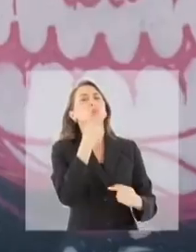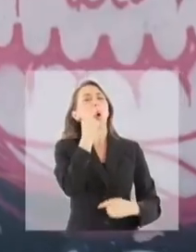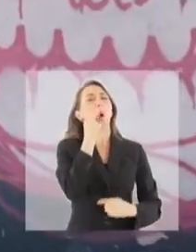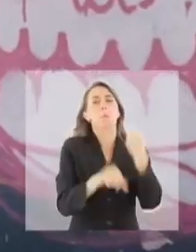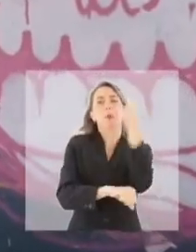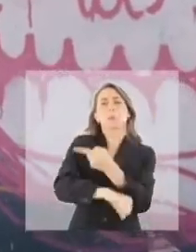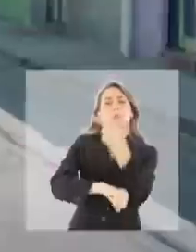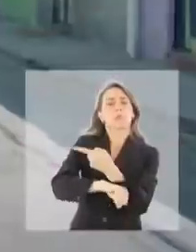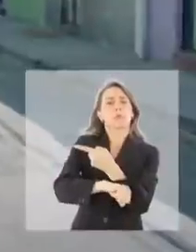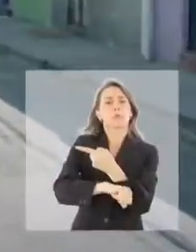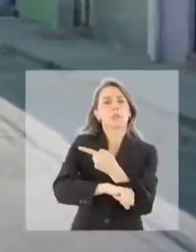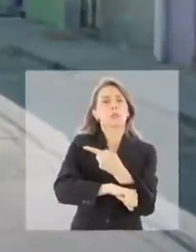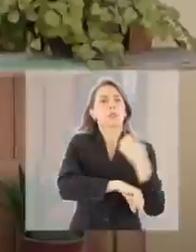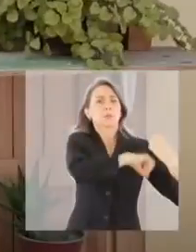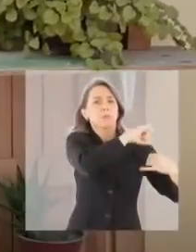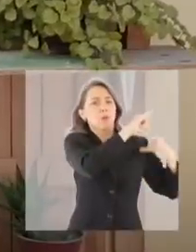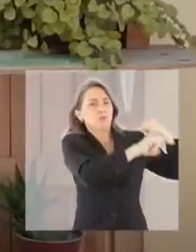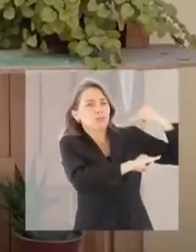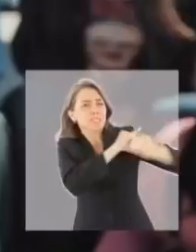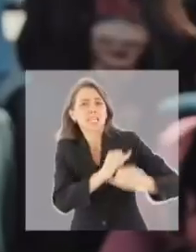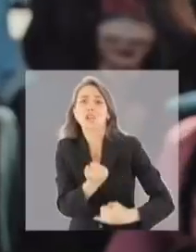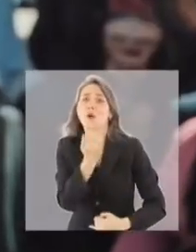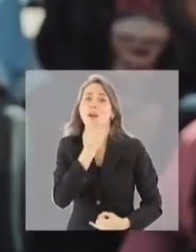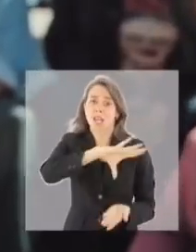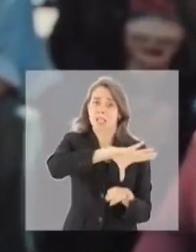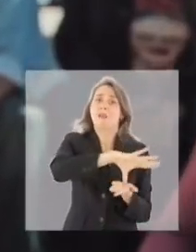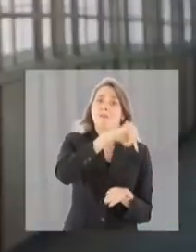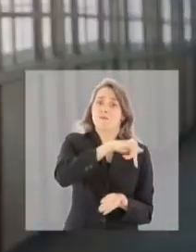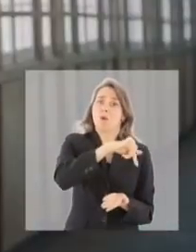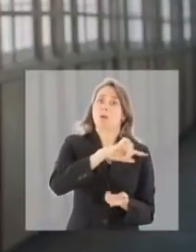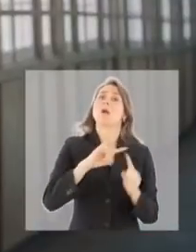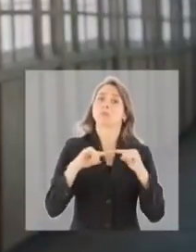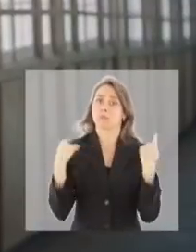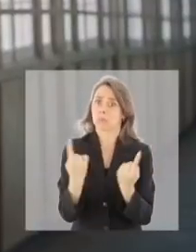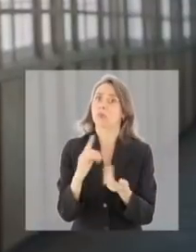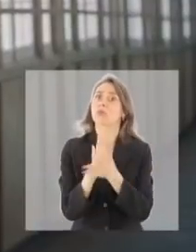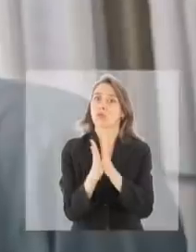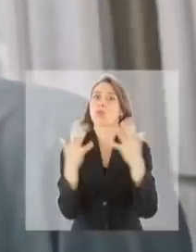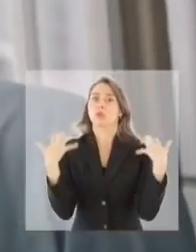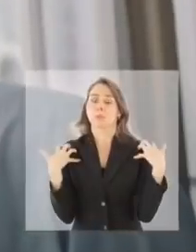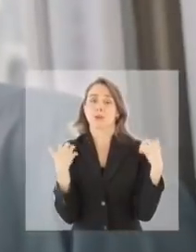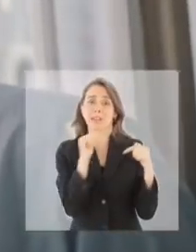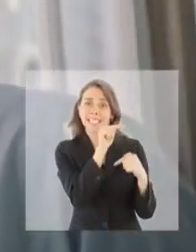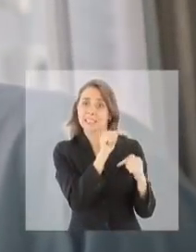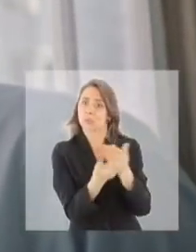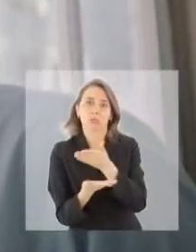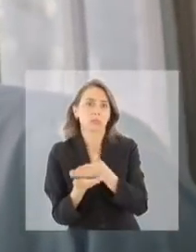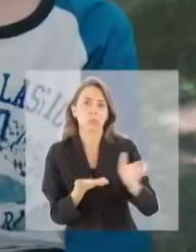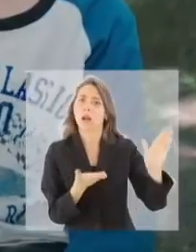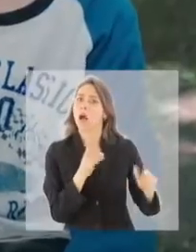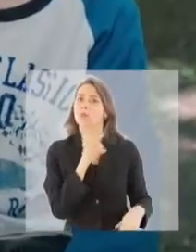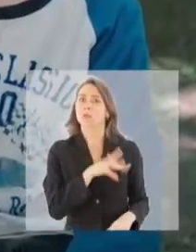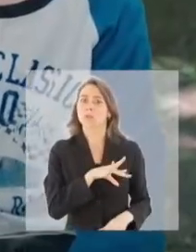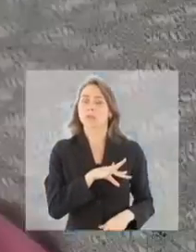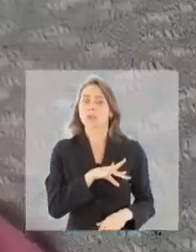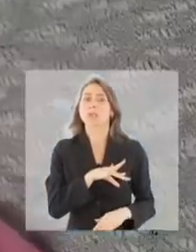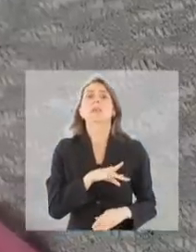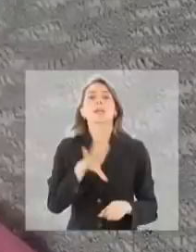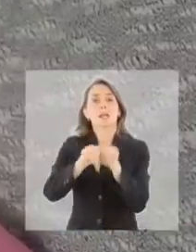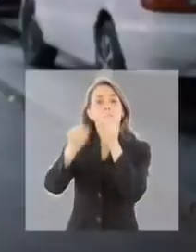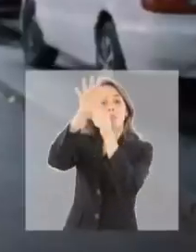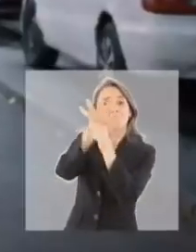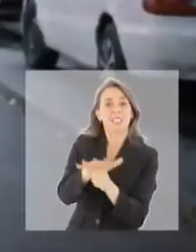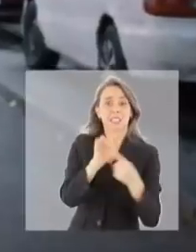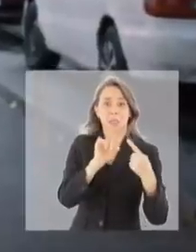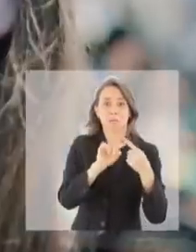machista en el que nos hemos equivocado por siglos. Todos somos responsables de erradicar esta conducta en Chile. Eliminar